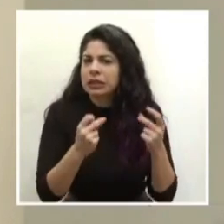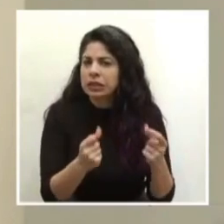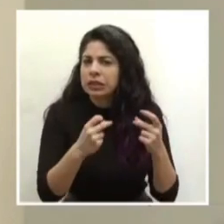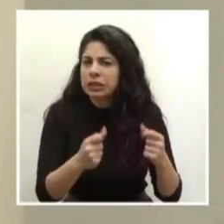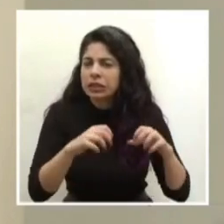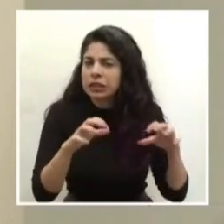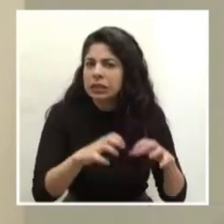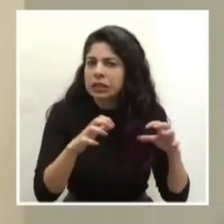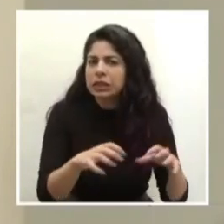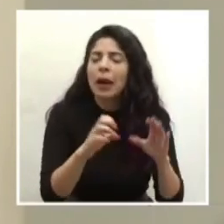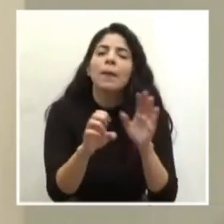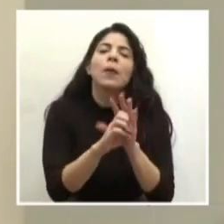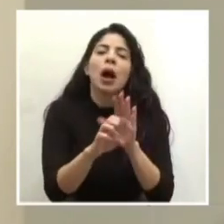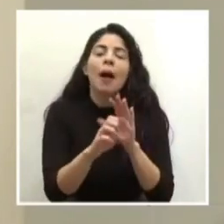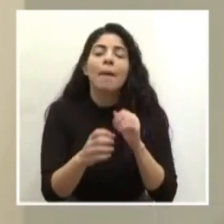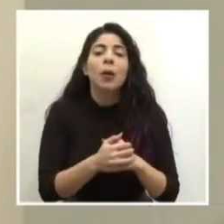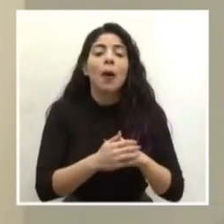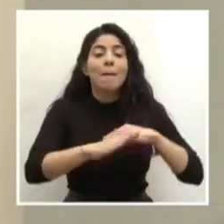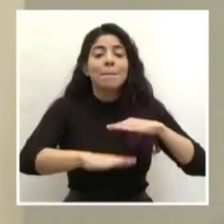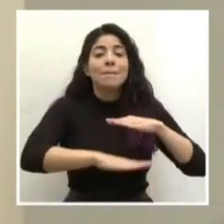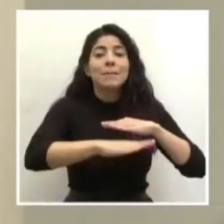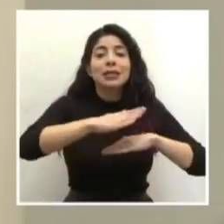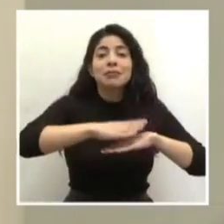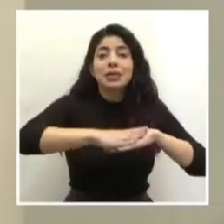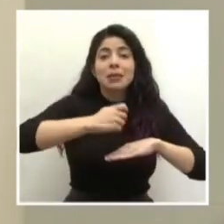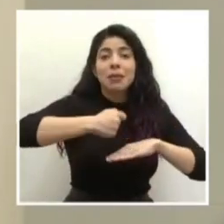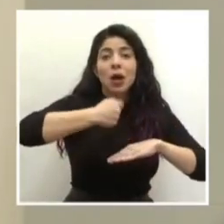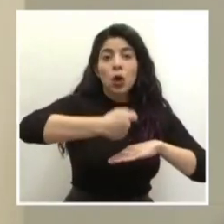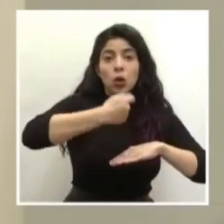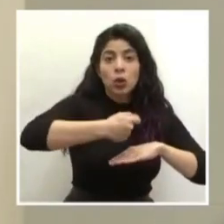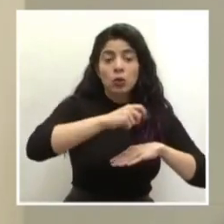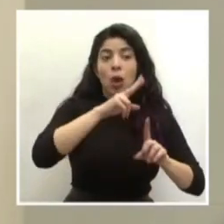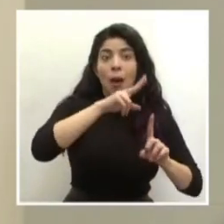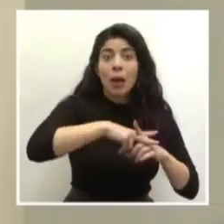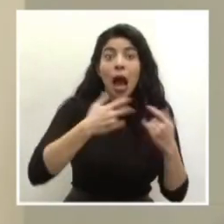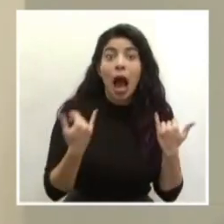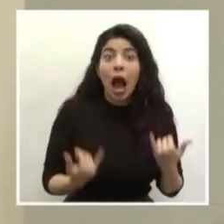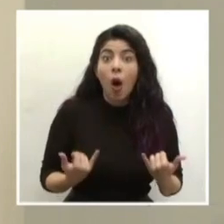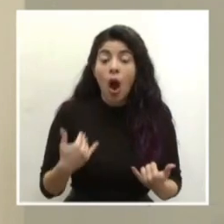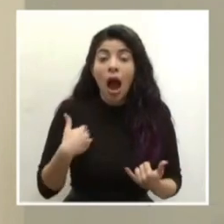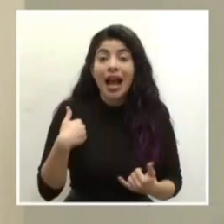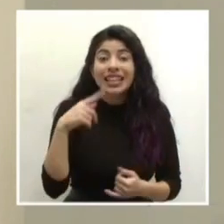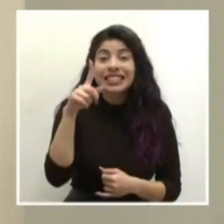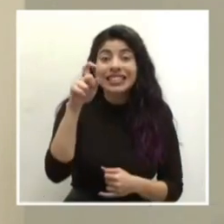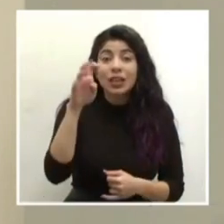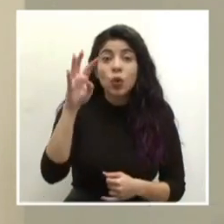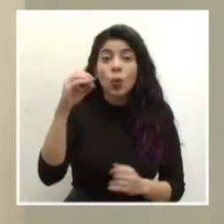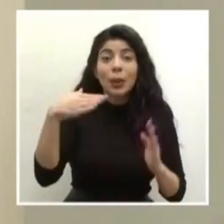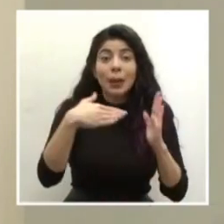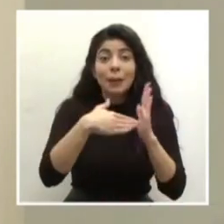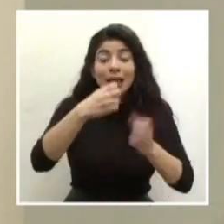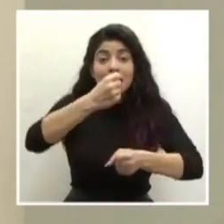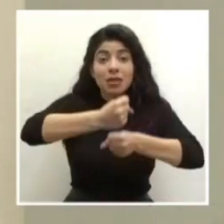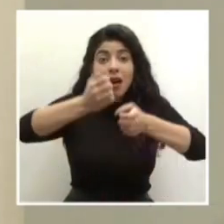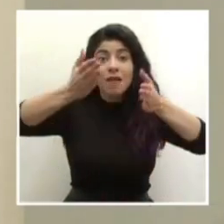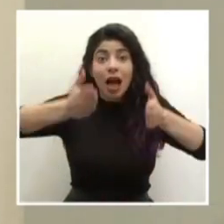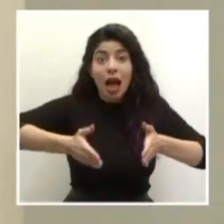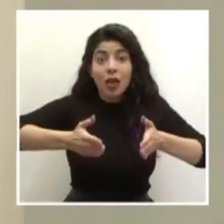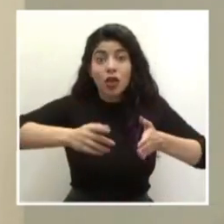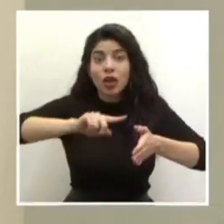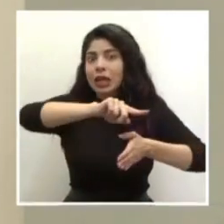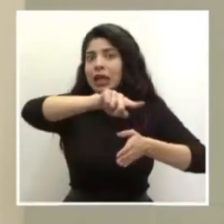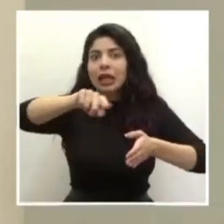por ejemplo, con la reducción de la base mínima contributiva. Hoy hay 140 mil trabajadores que no se